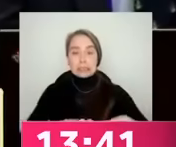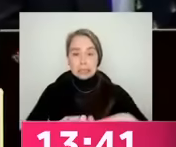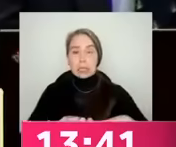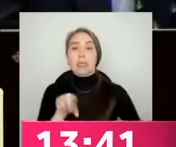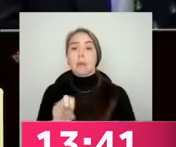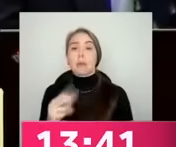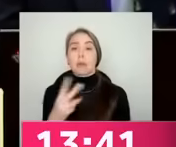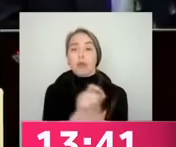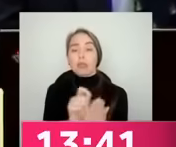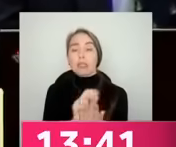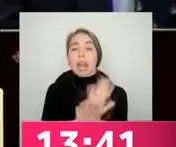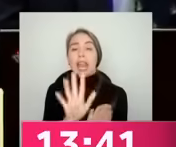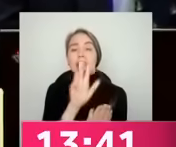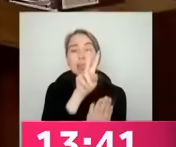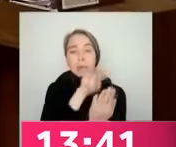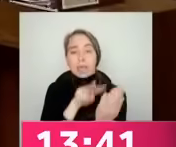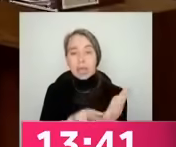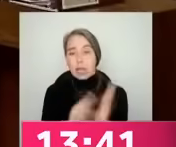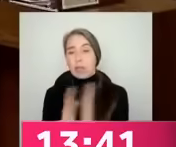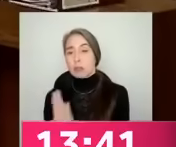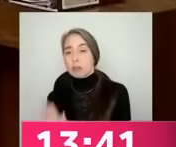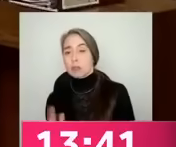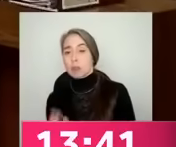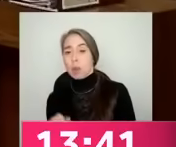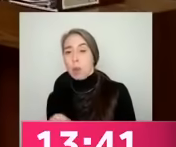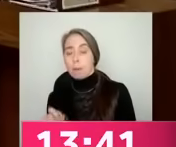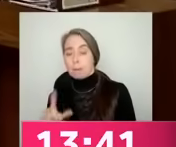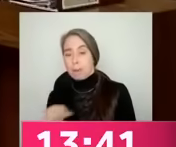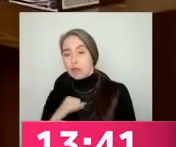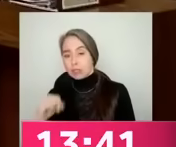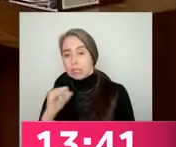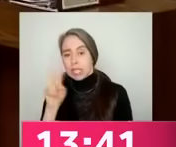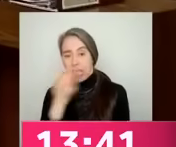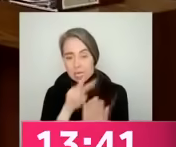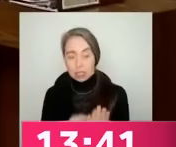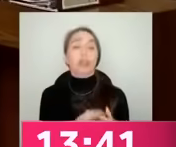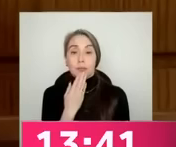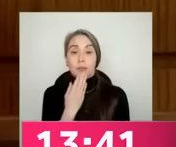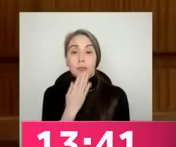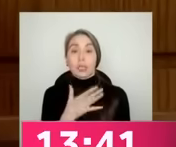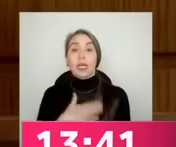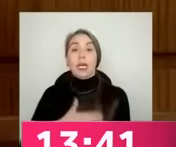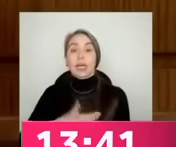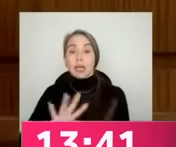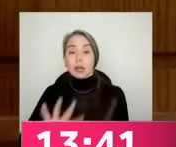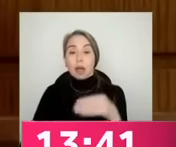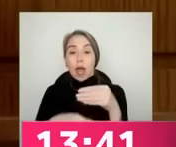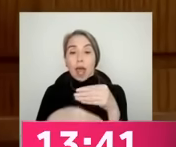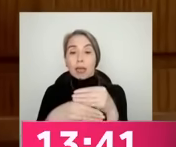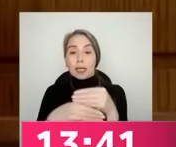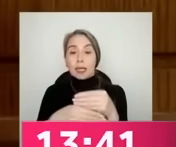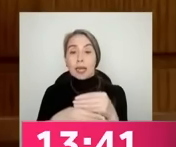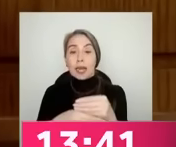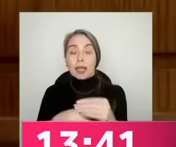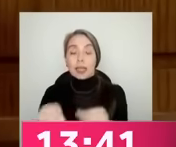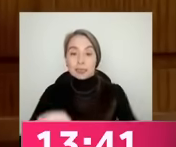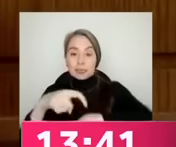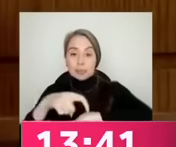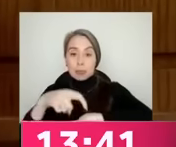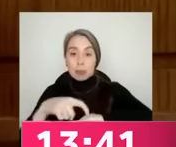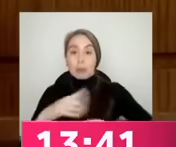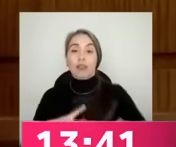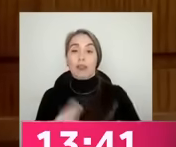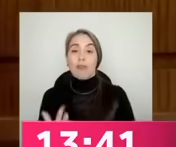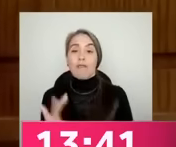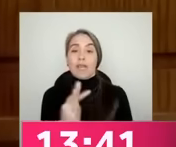Johannes Kaiser, debido a que él comentaba que Carol Cariola pertenece al Partido Comunista y este partido, el PC, no ha